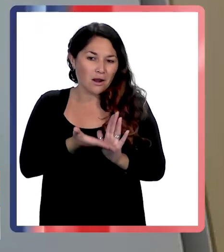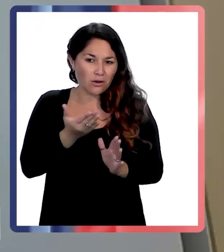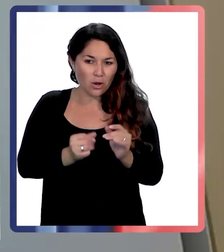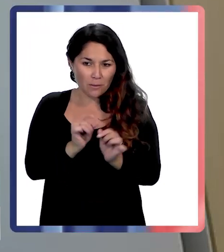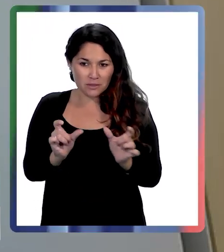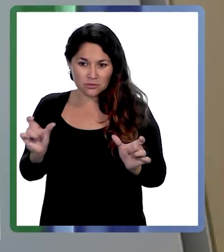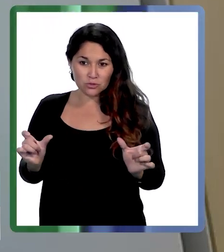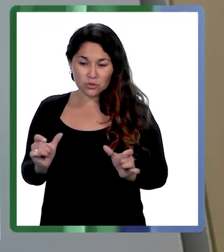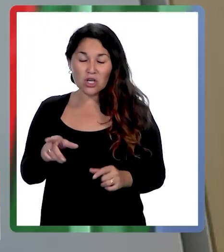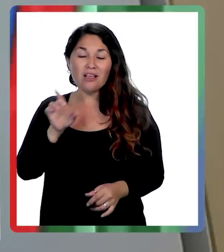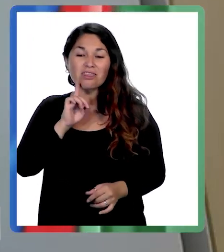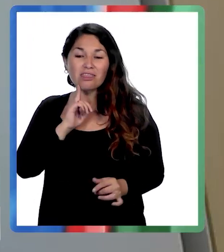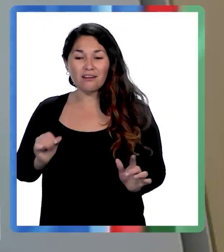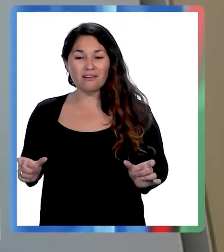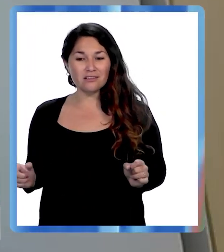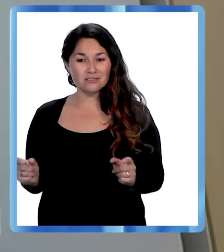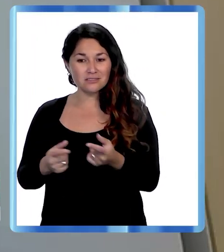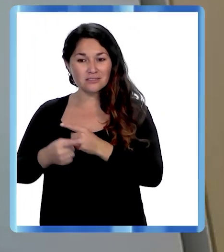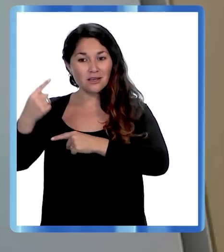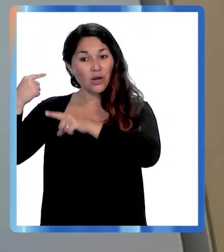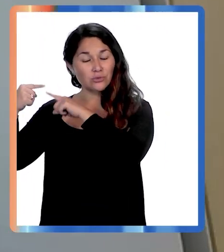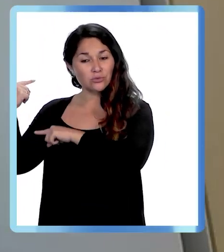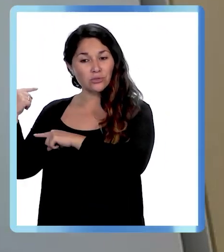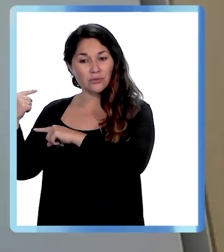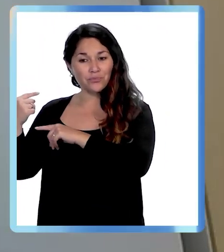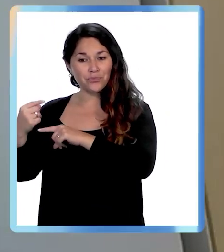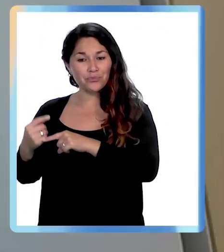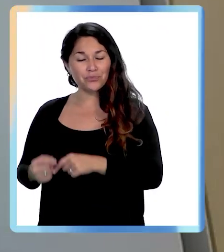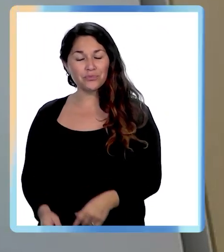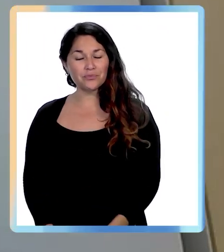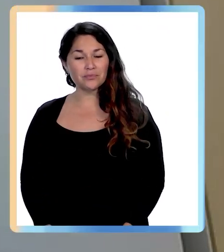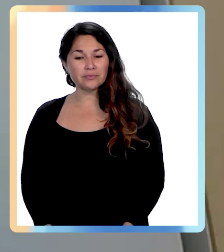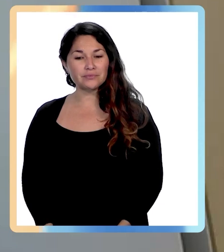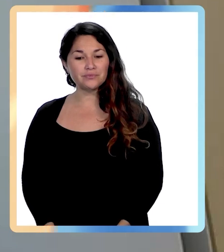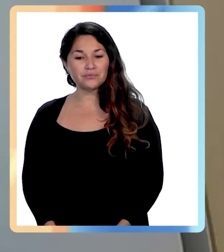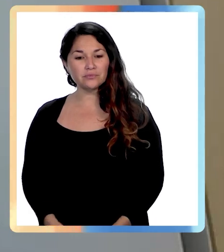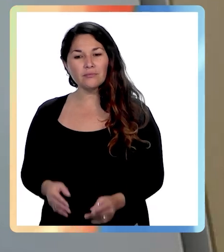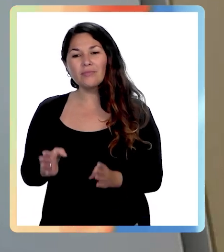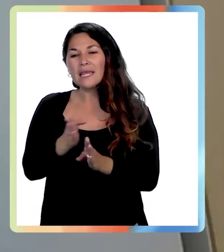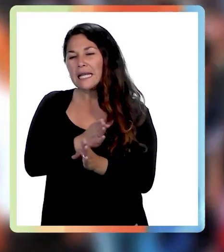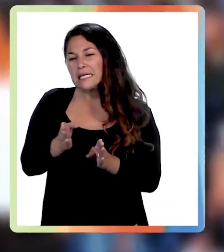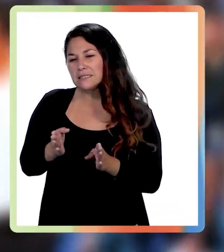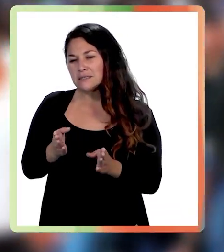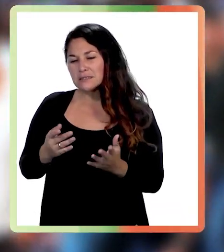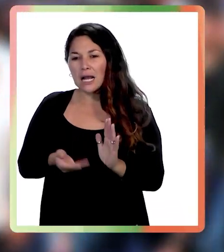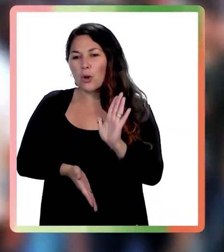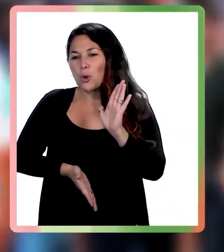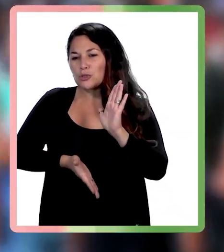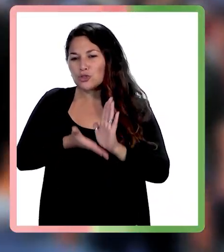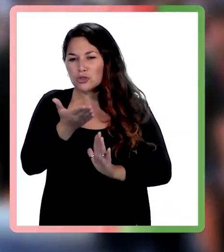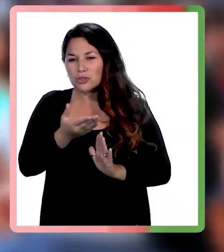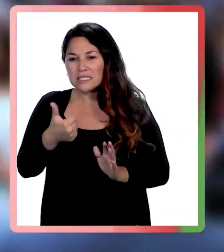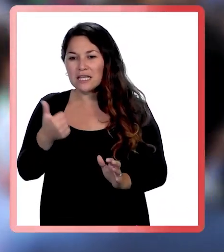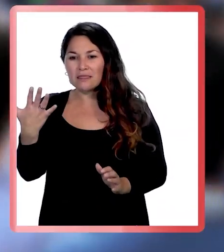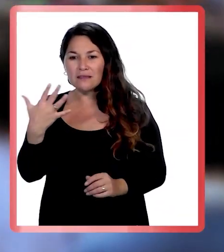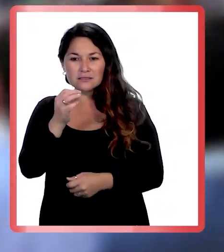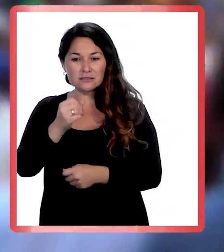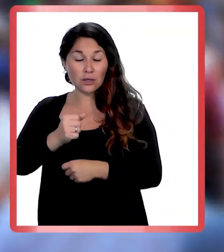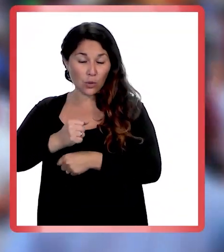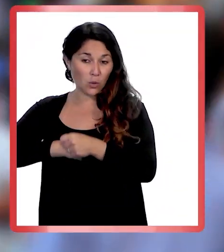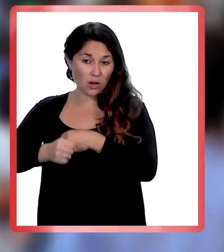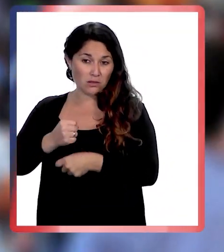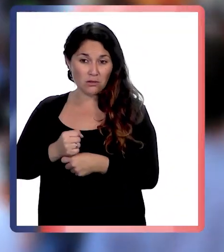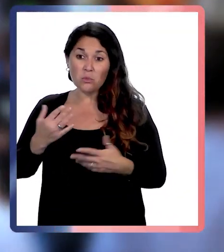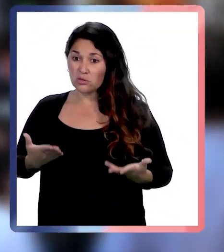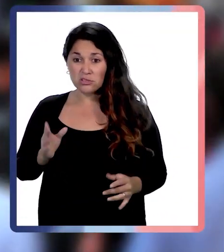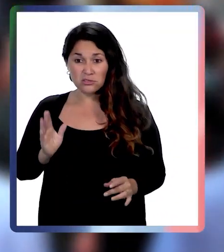mayor cantidad de casos de cáncer históricamente era de edades típicamente sobre los 65 años y sigue